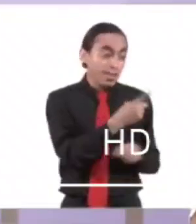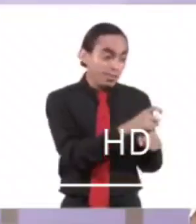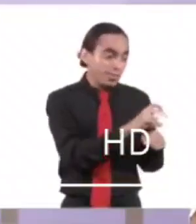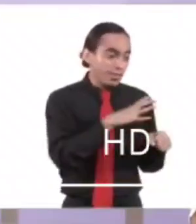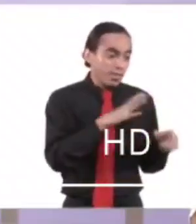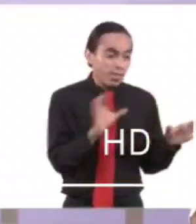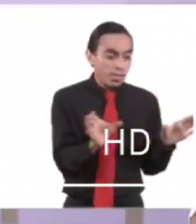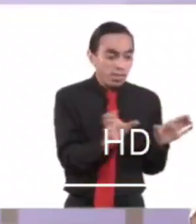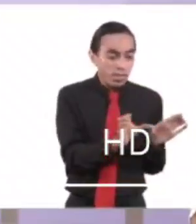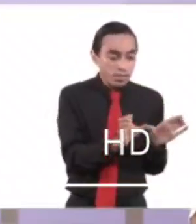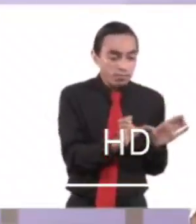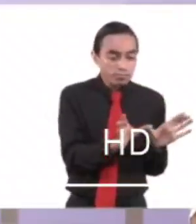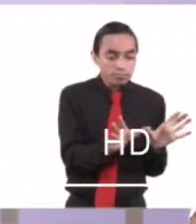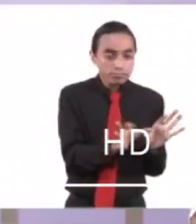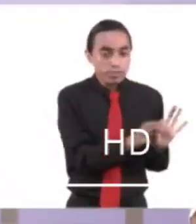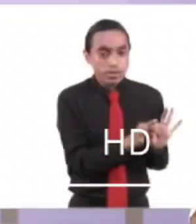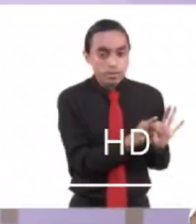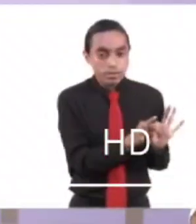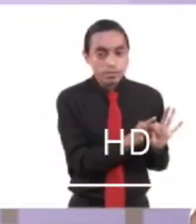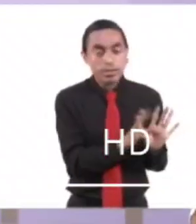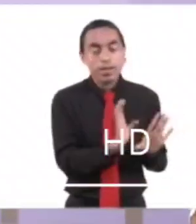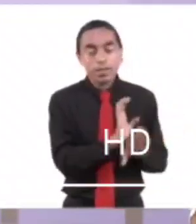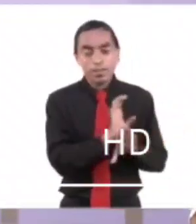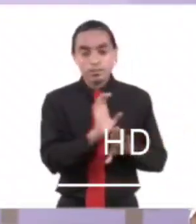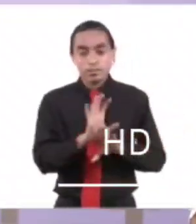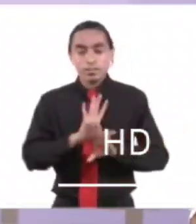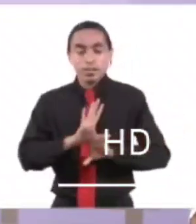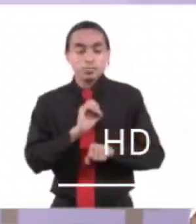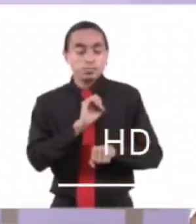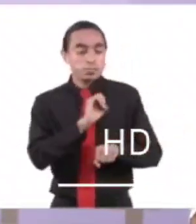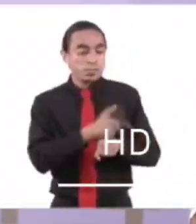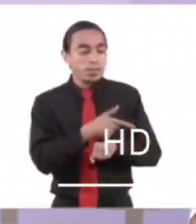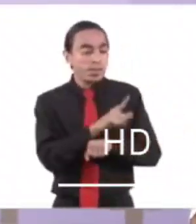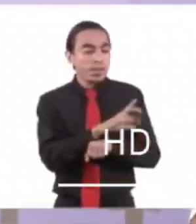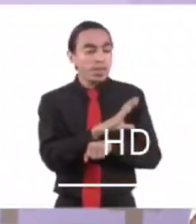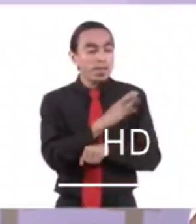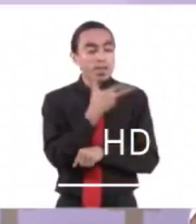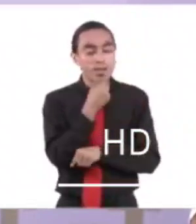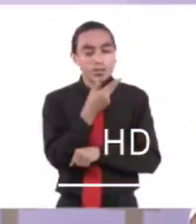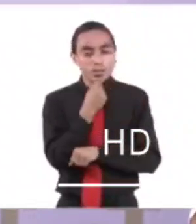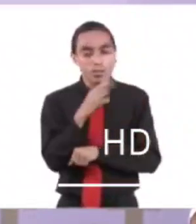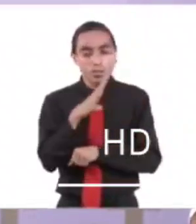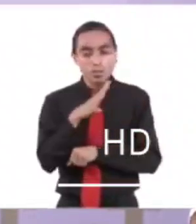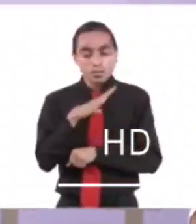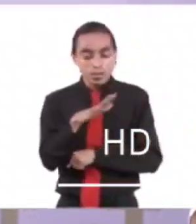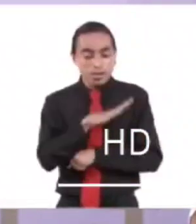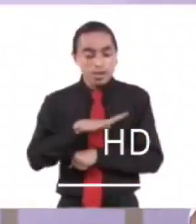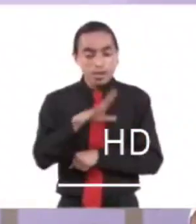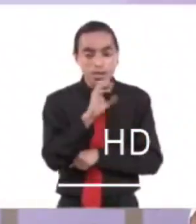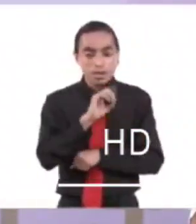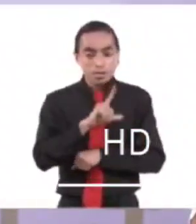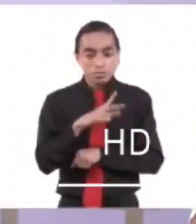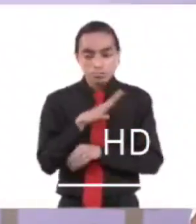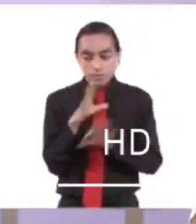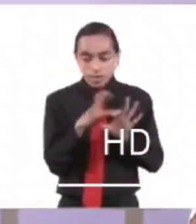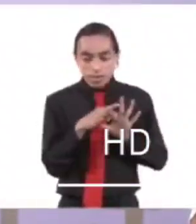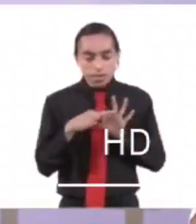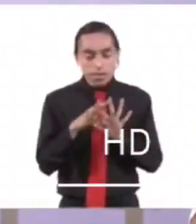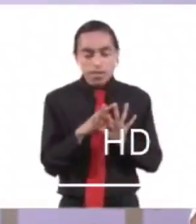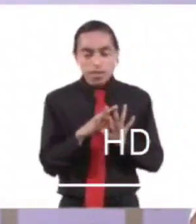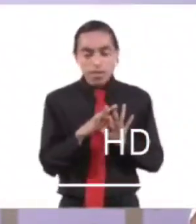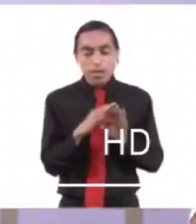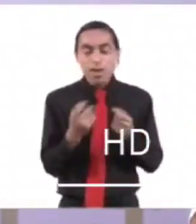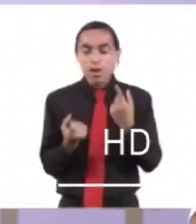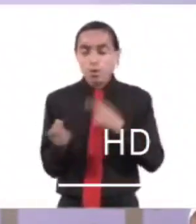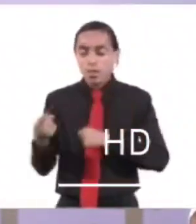segunda. La identificación de Monsiváis con la colonia Portales es hasta incluso simbiótica. Algunos de